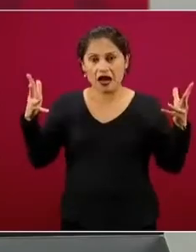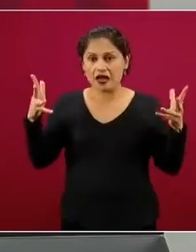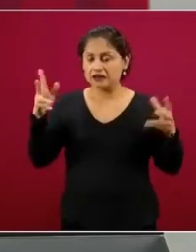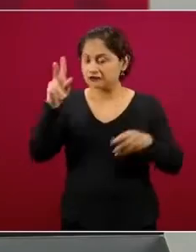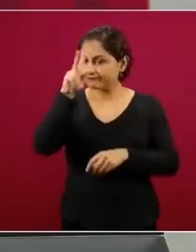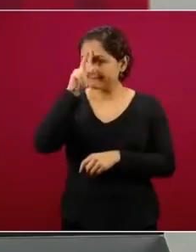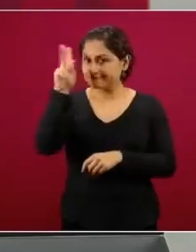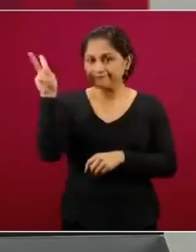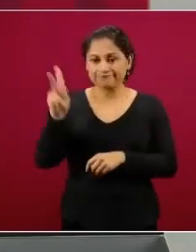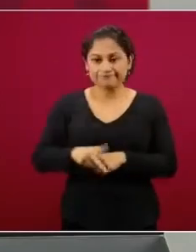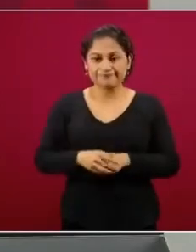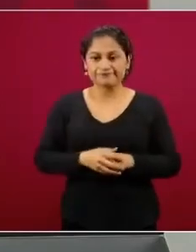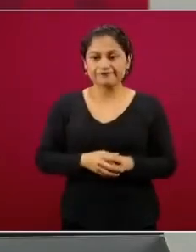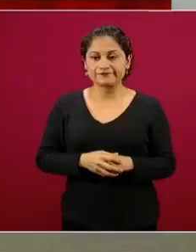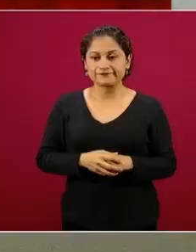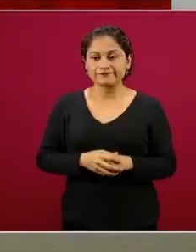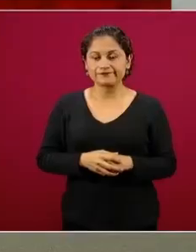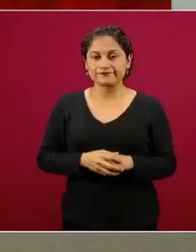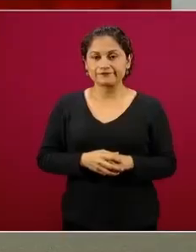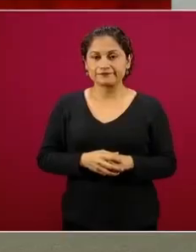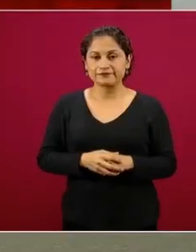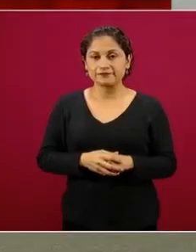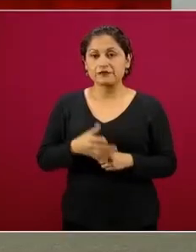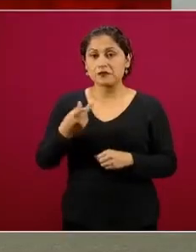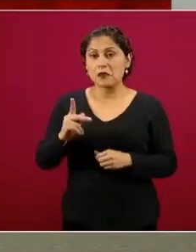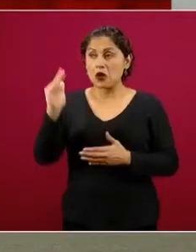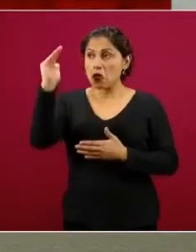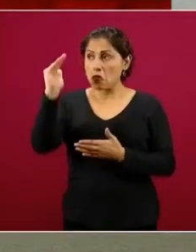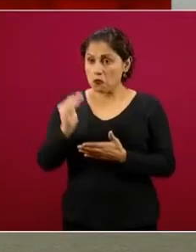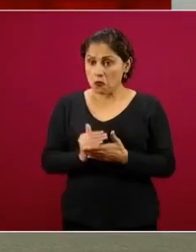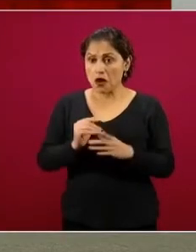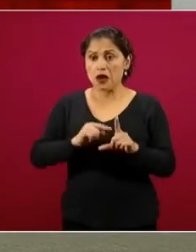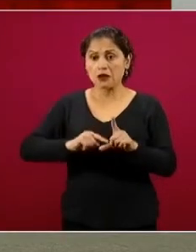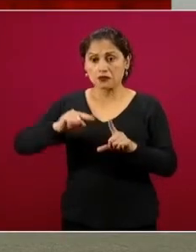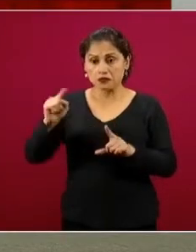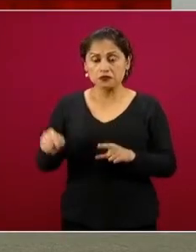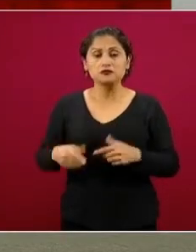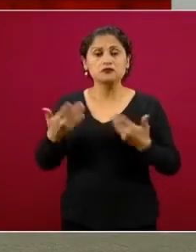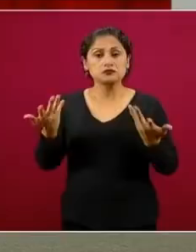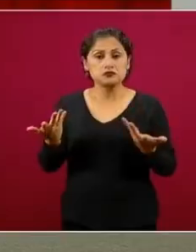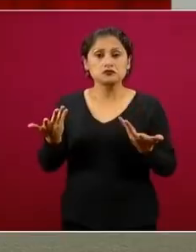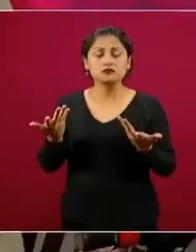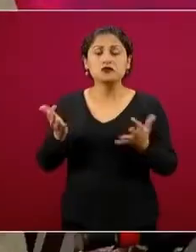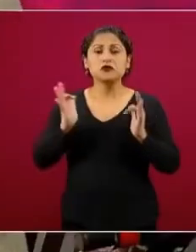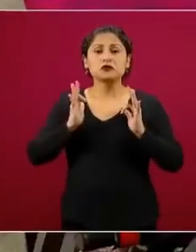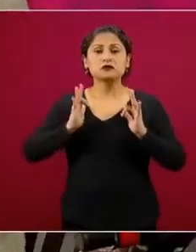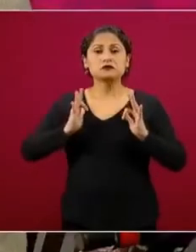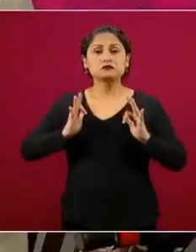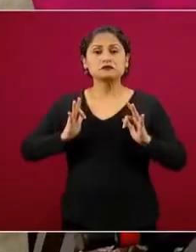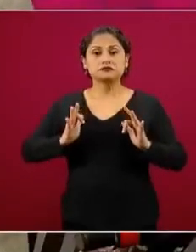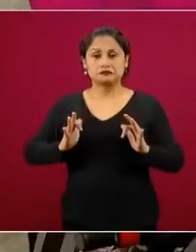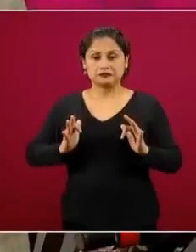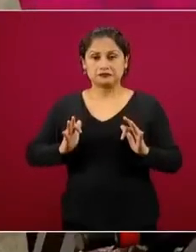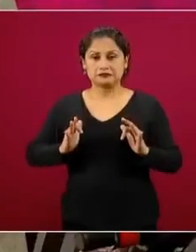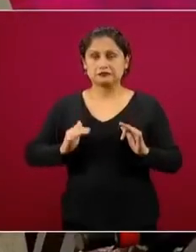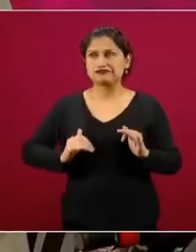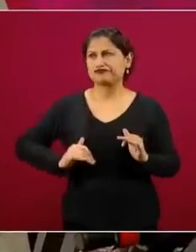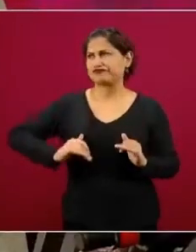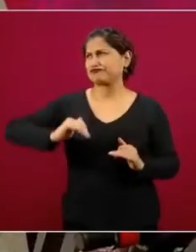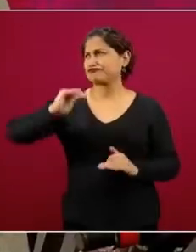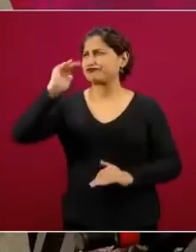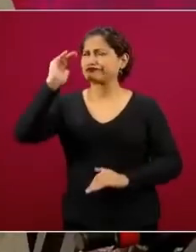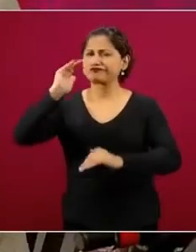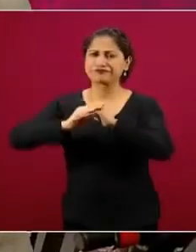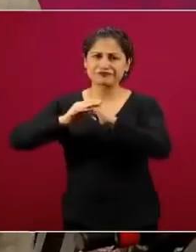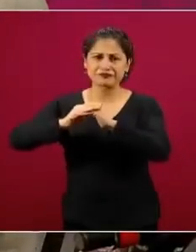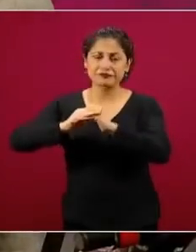aguda que una curva así. Entonces esta curva, decimos, es una curva más plana que esta curva,